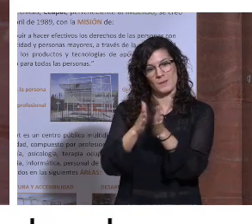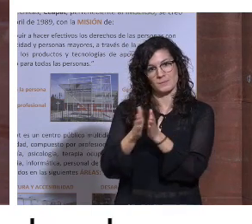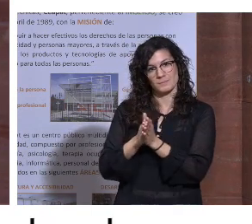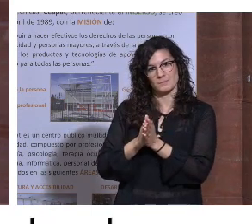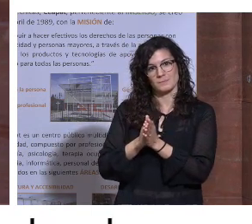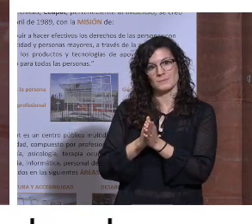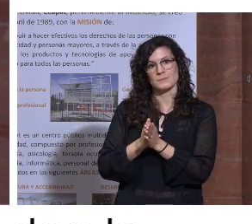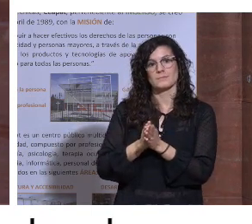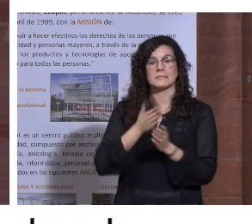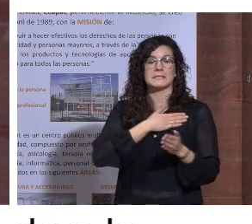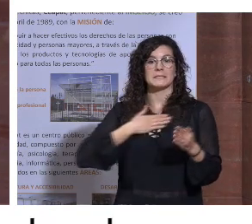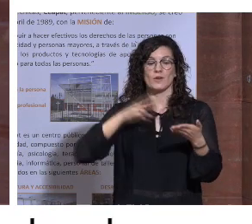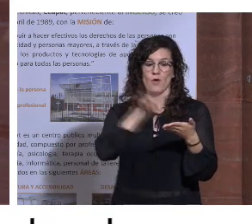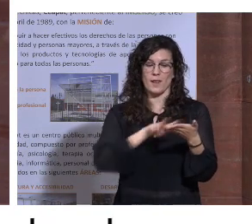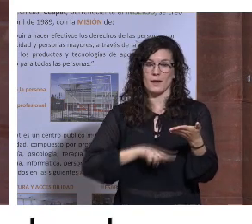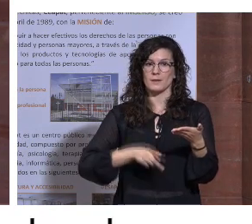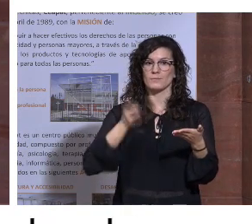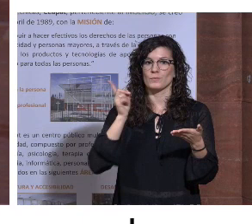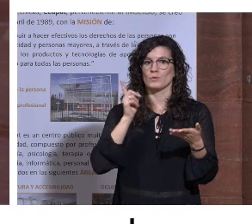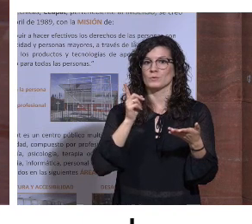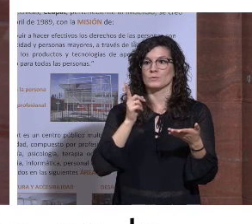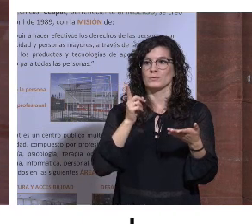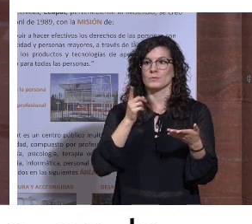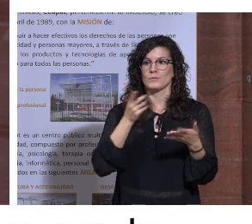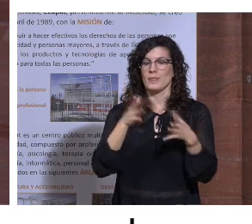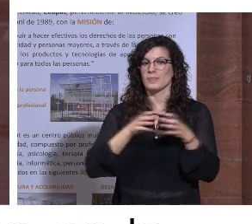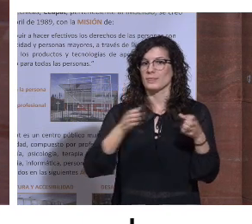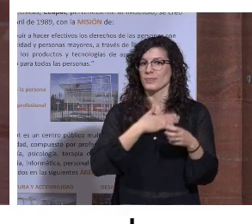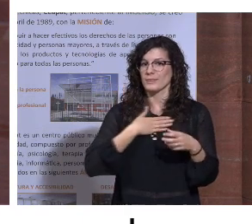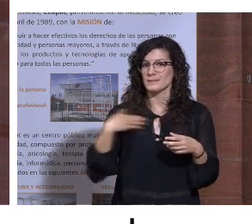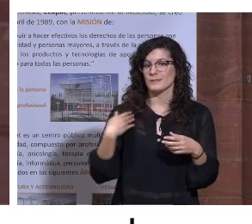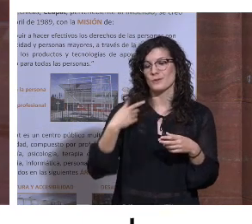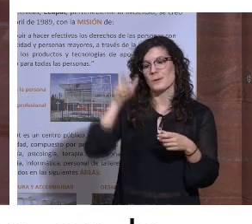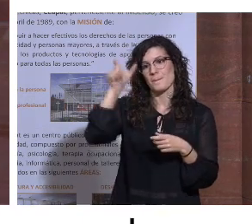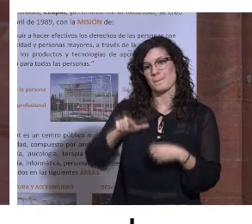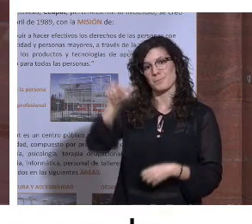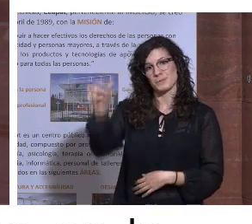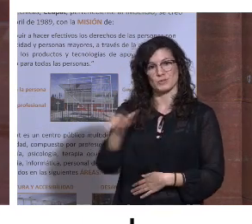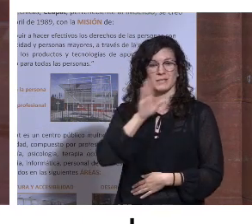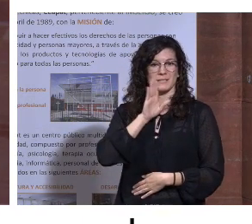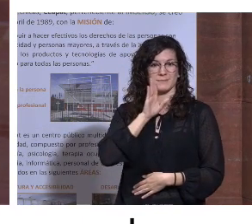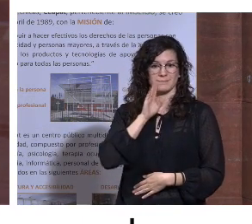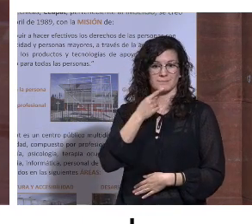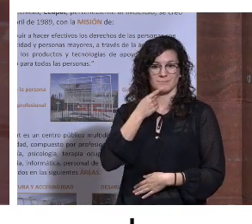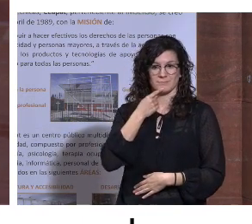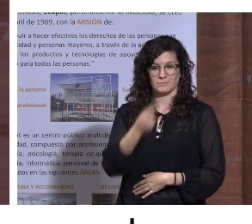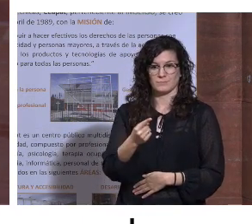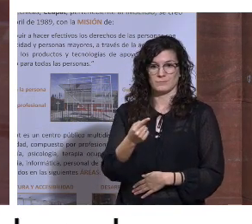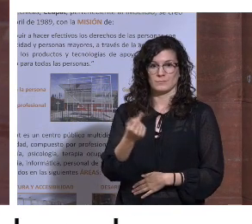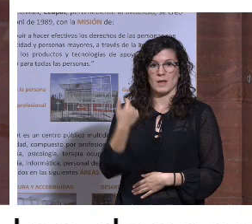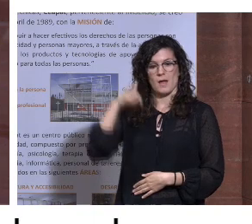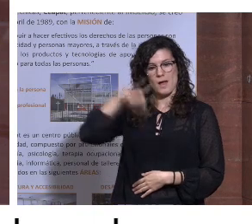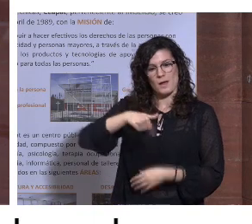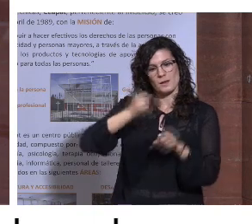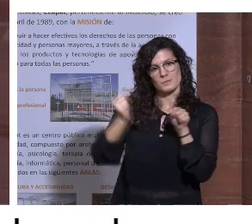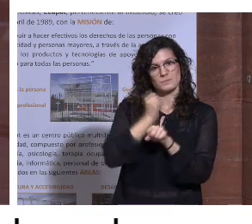solo los deseos que nos dejaron por escrito las dos personas que, como antes he mencionado, más han tenido que ver